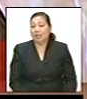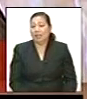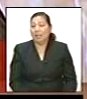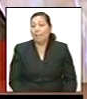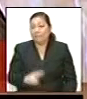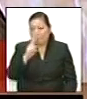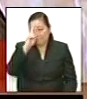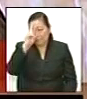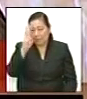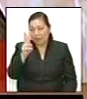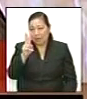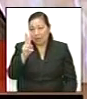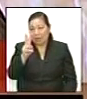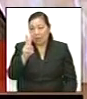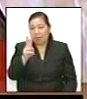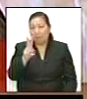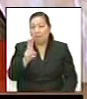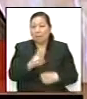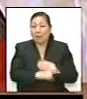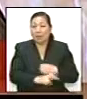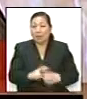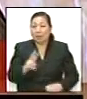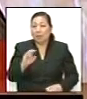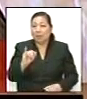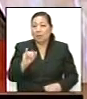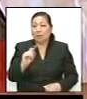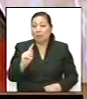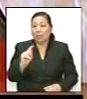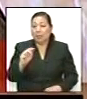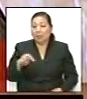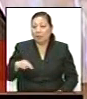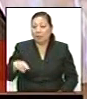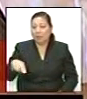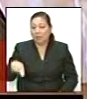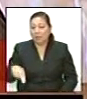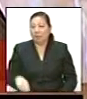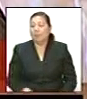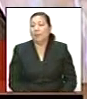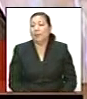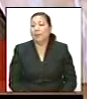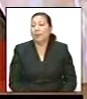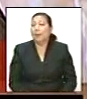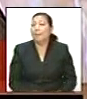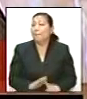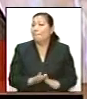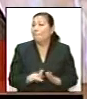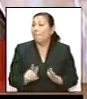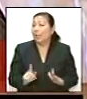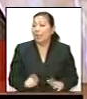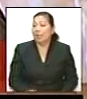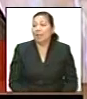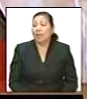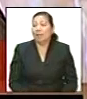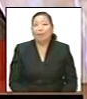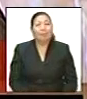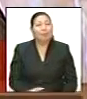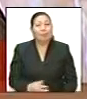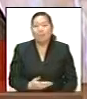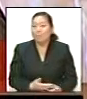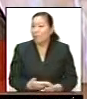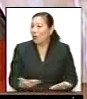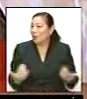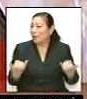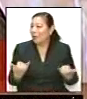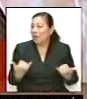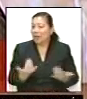Perú, Vietnam y creo que uno más. Pero en todo caso, no existe en